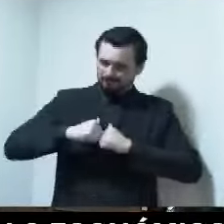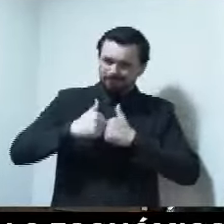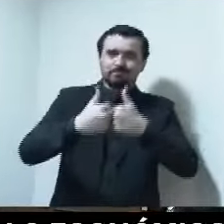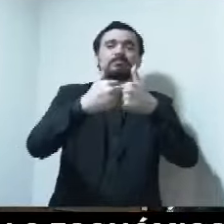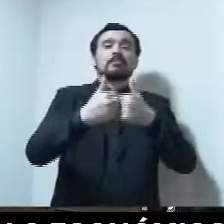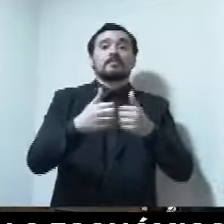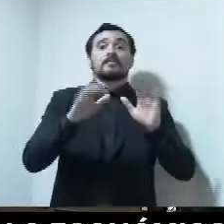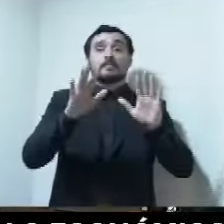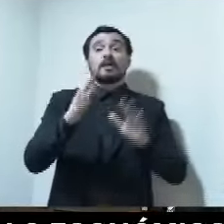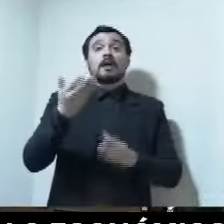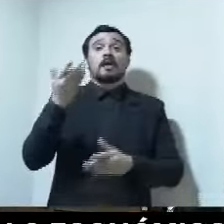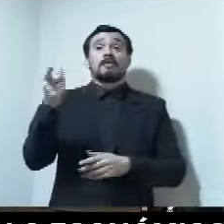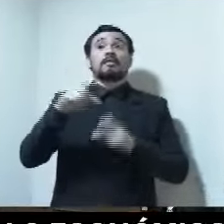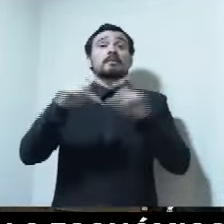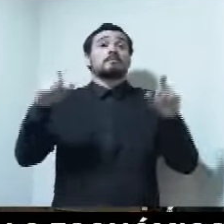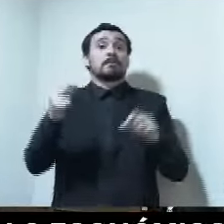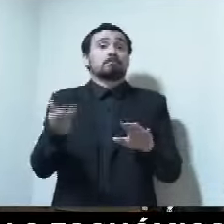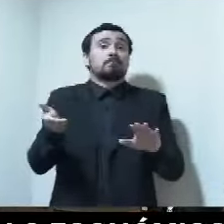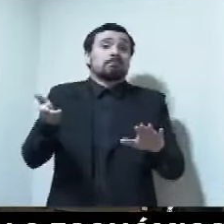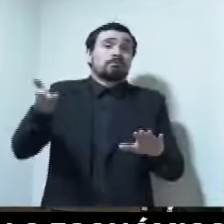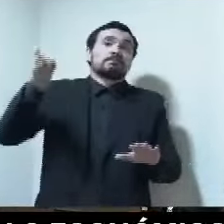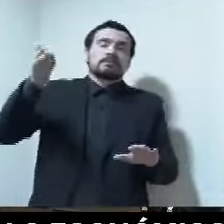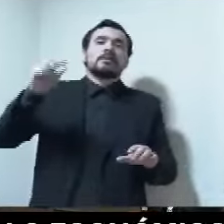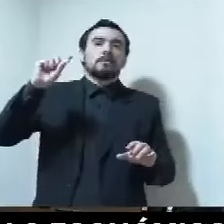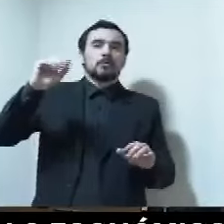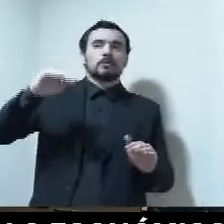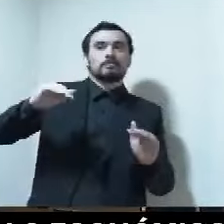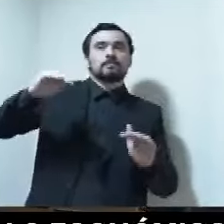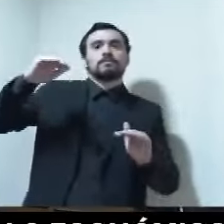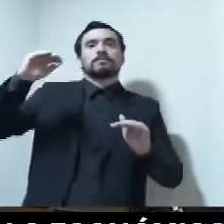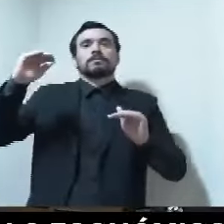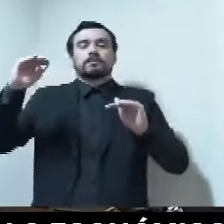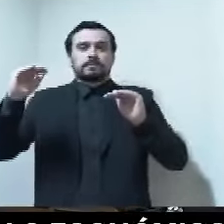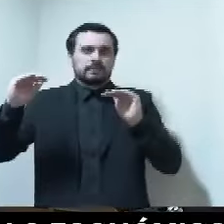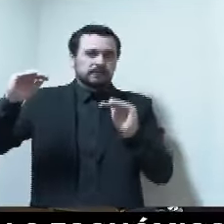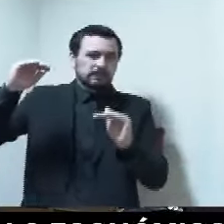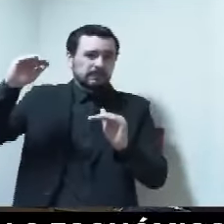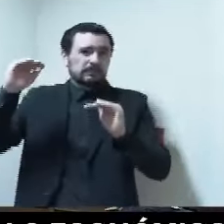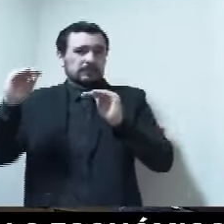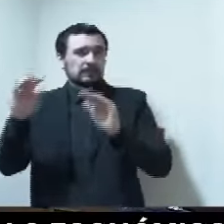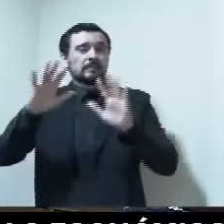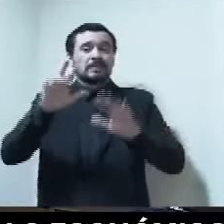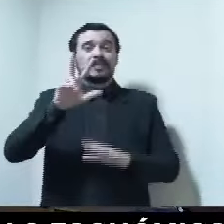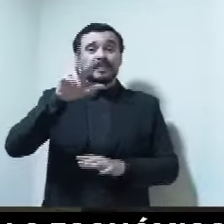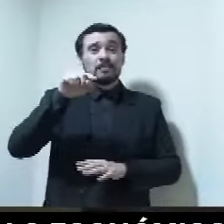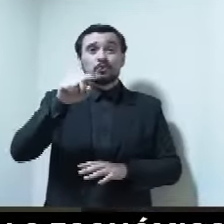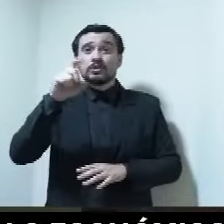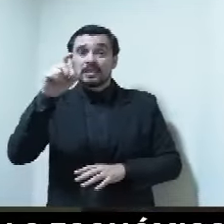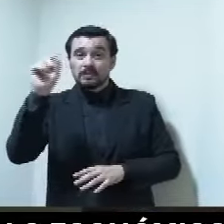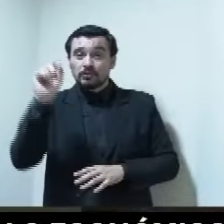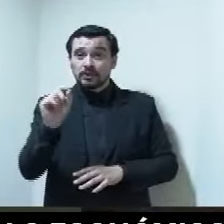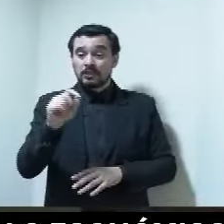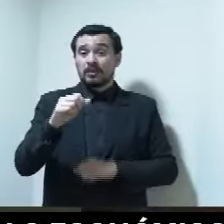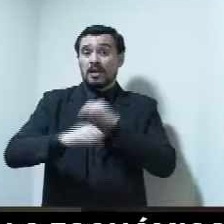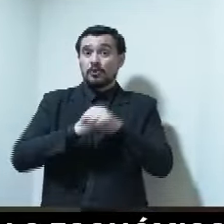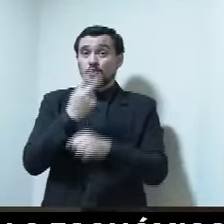una tendencia a la baja, disminuyendo de 8.1% en el 2022 a 3.7% en el